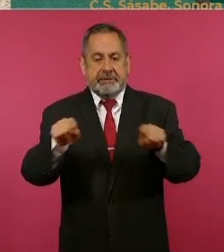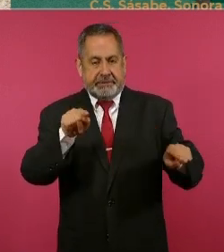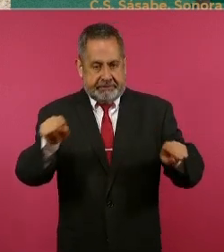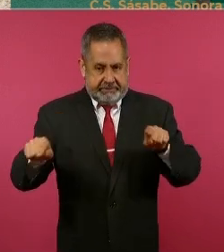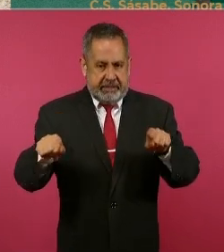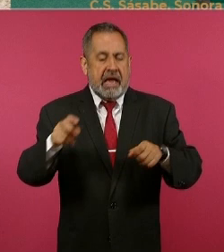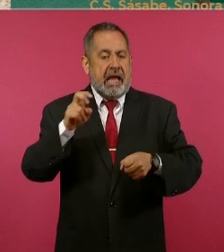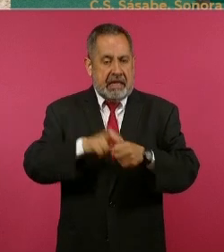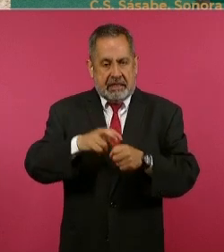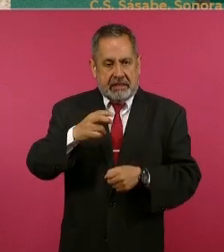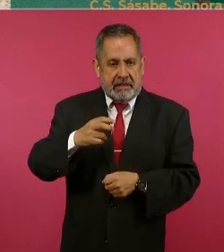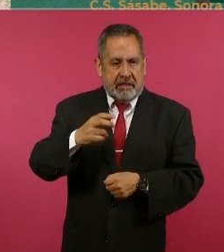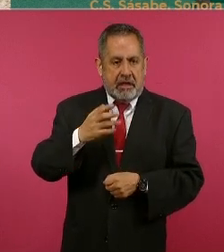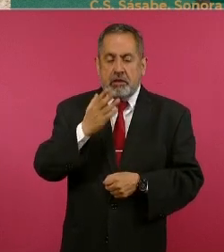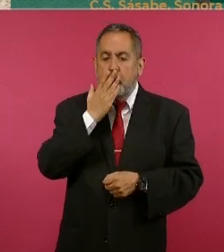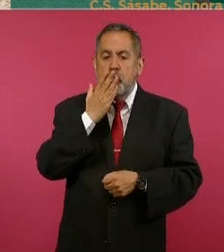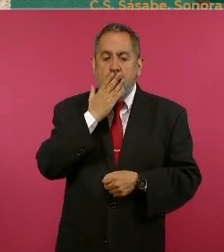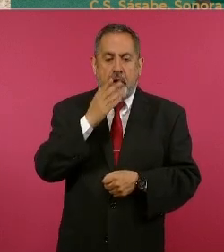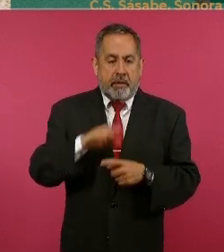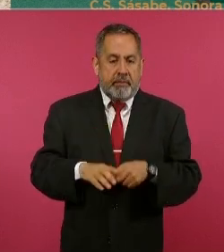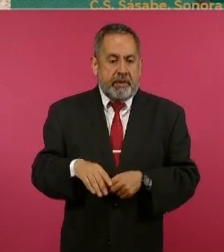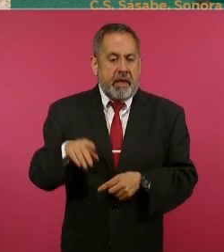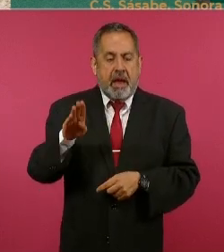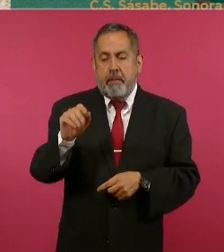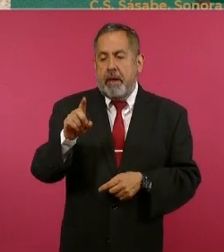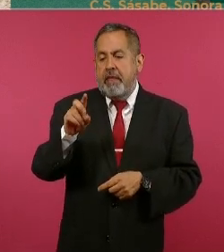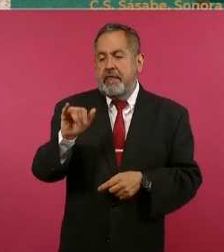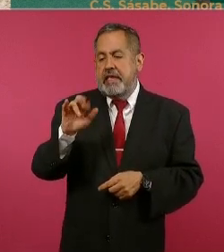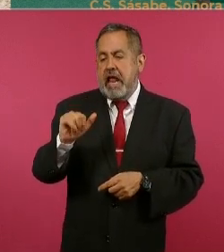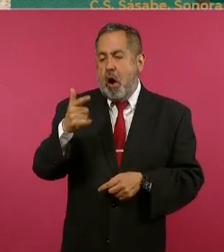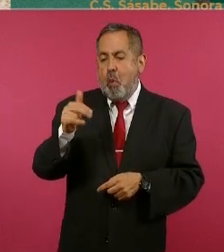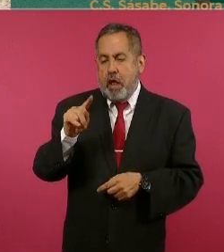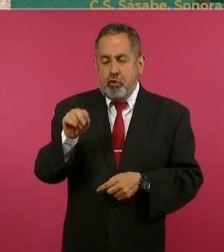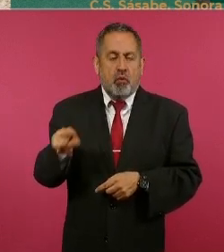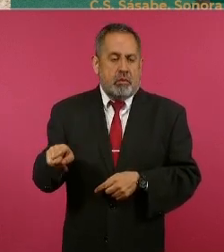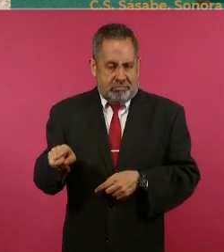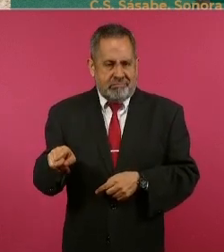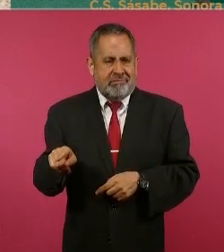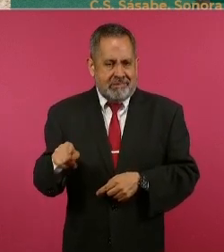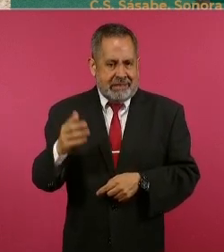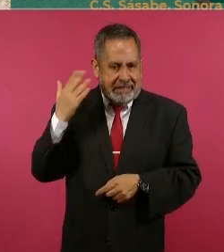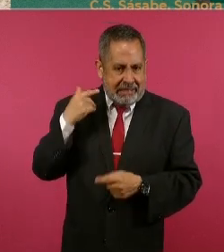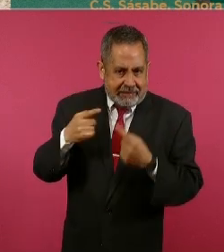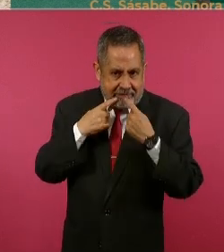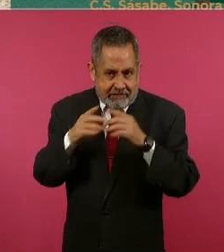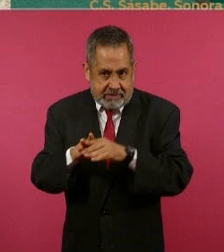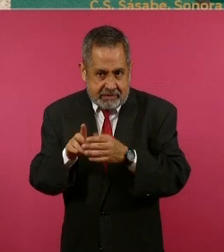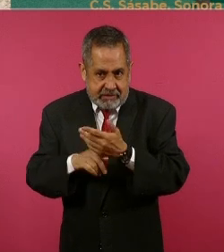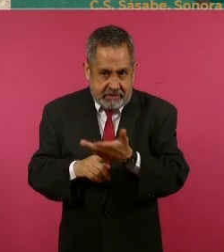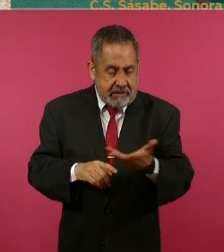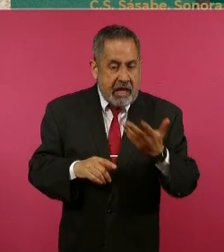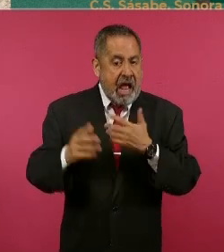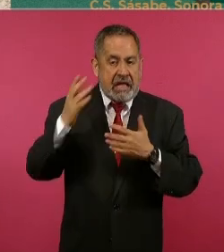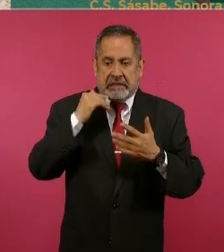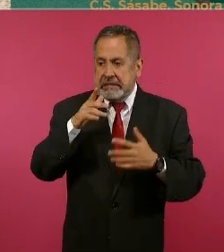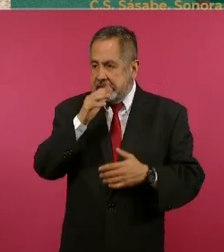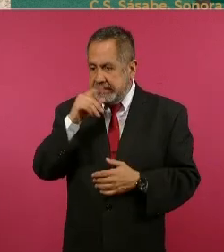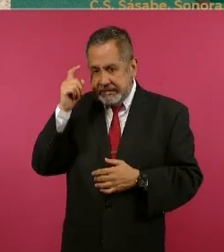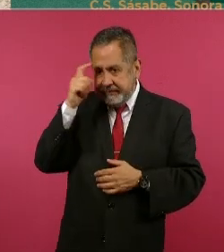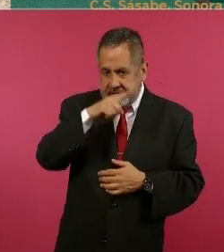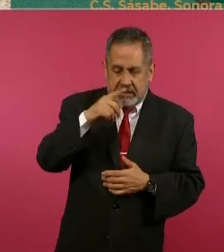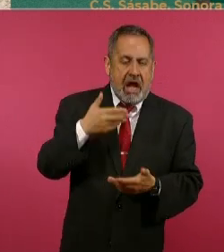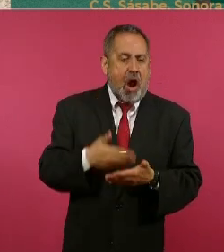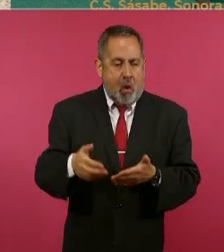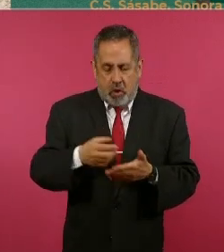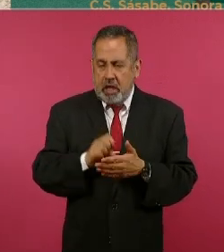comunitarios de Sinaloa. Badiraguato es uno de ellos. Son zonas que habían tenido durante muchos años una difícil cobertura